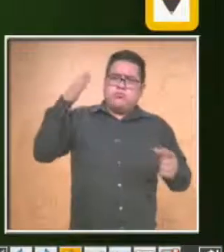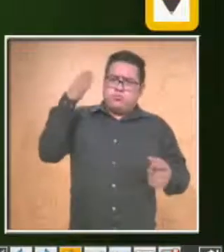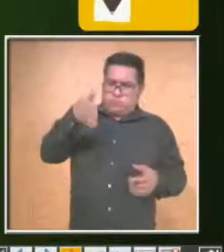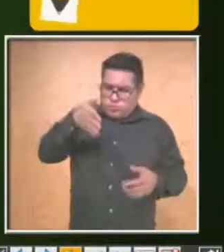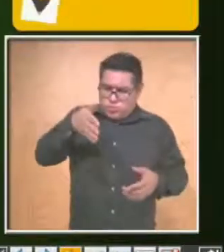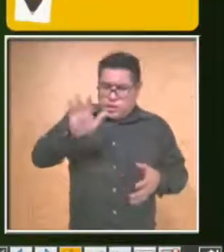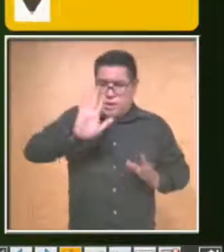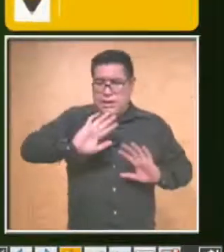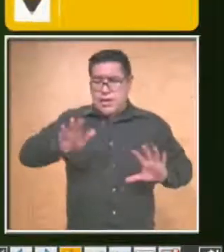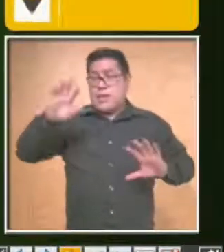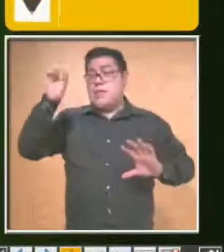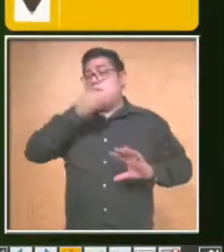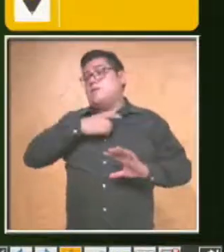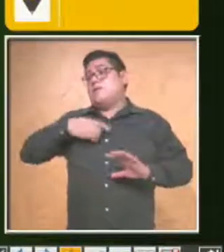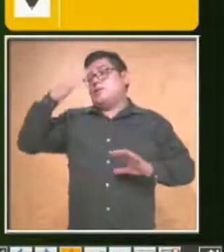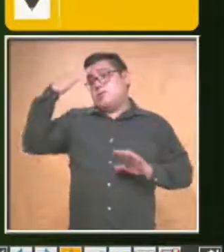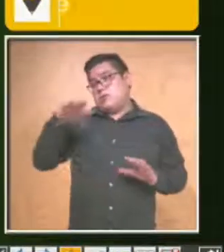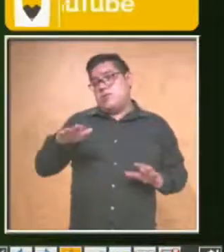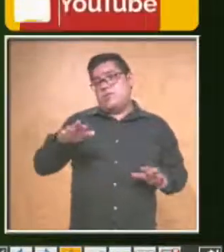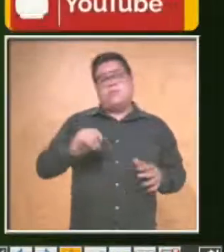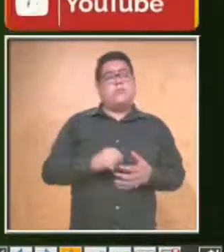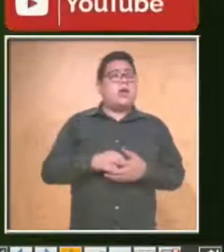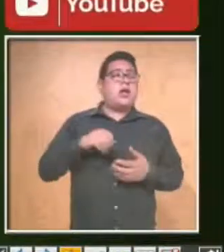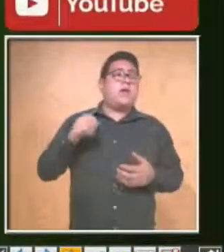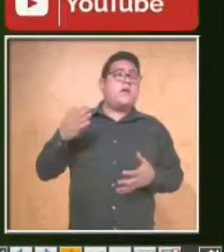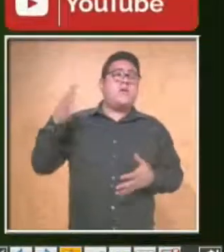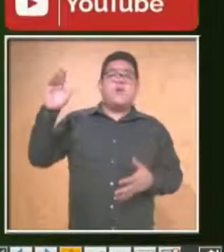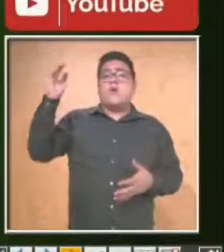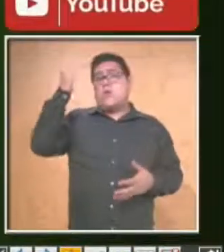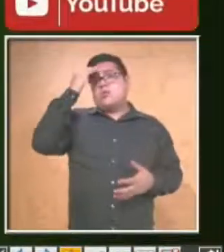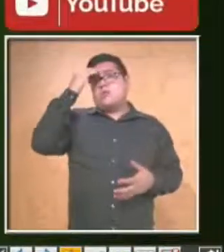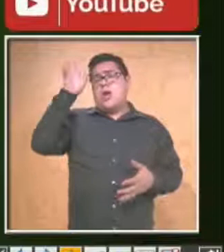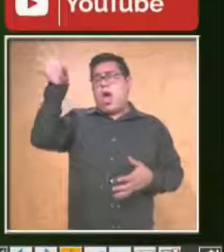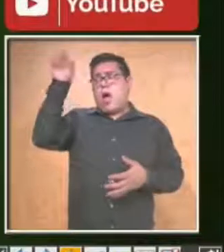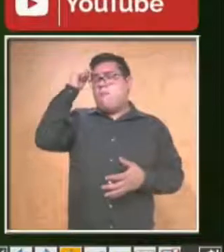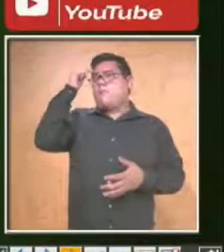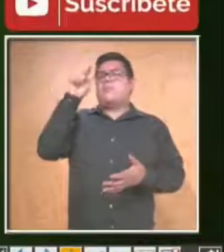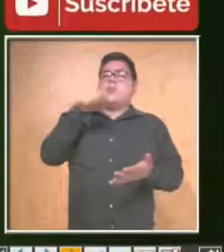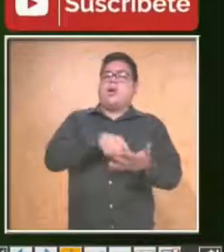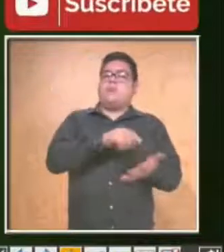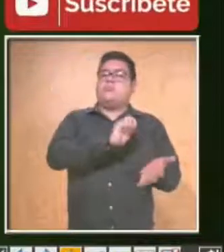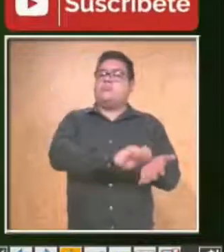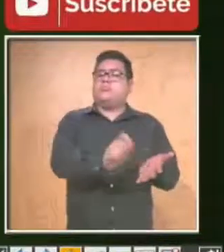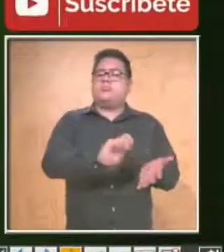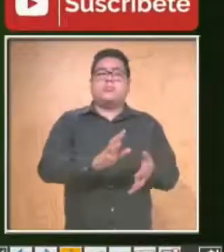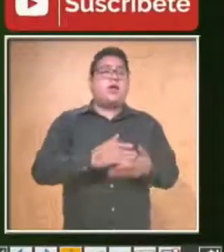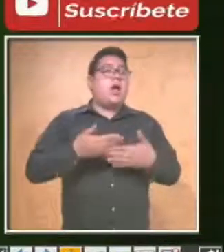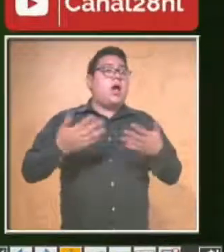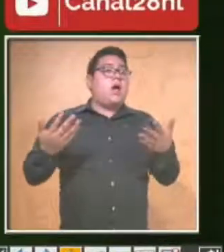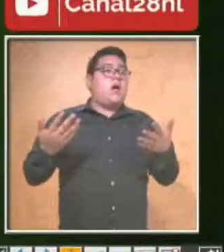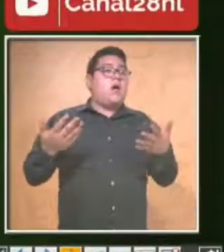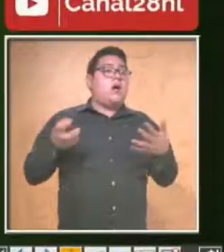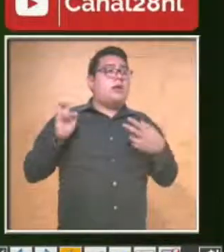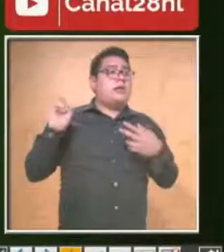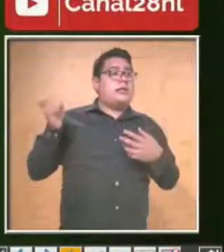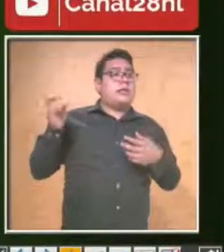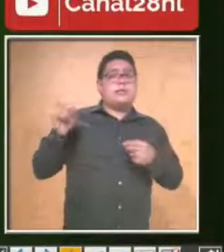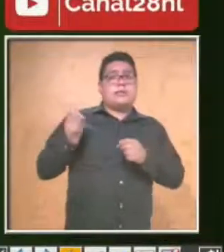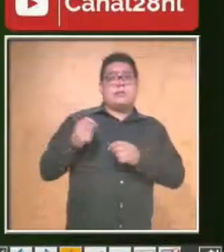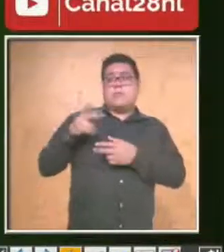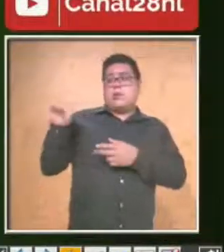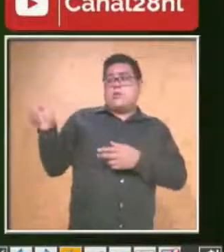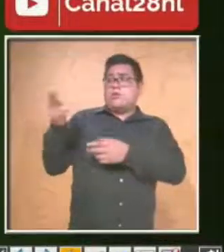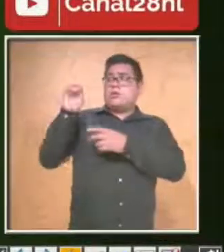obligaban a recordar un conocimiento, te obligaban a recuperarlo y a contestar. En estas preguntas, como la que ves en